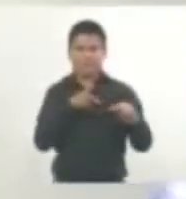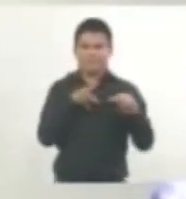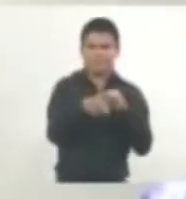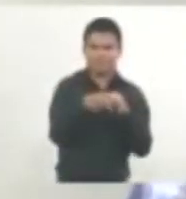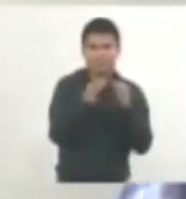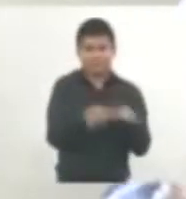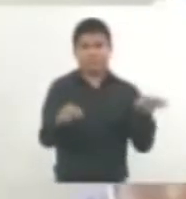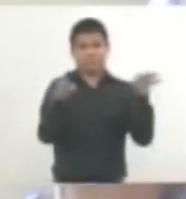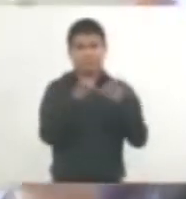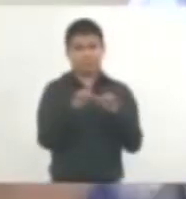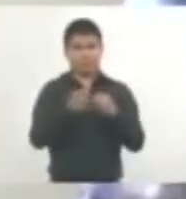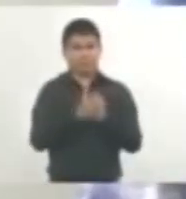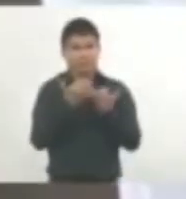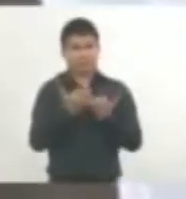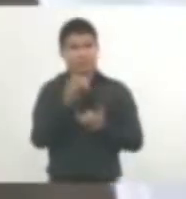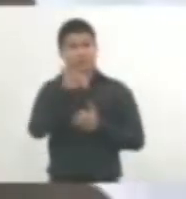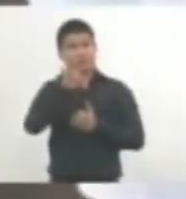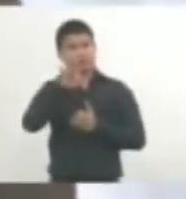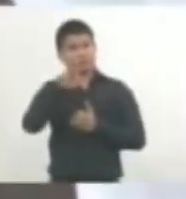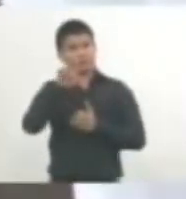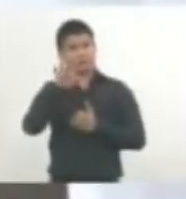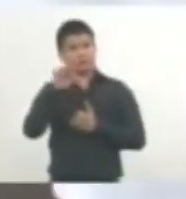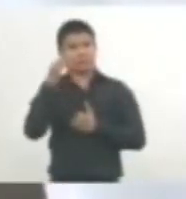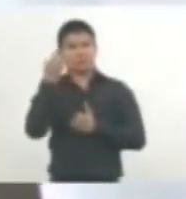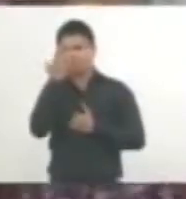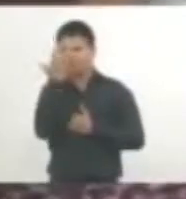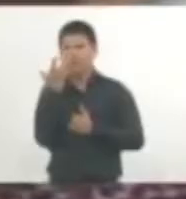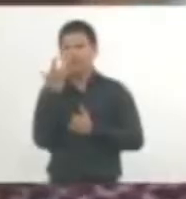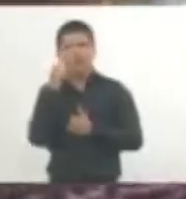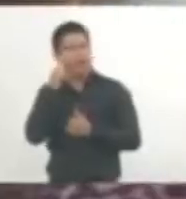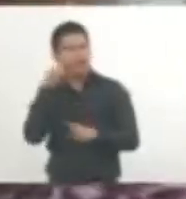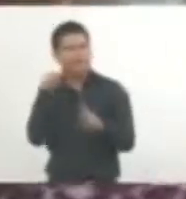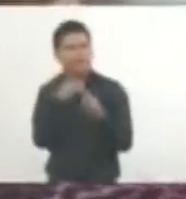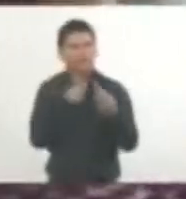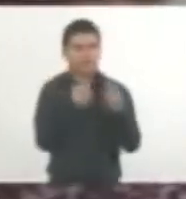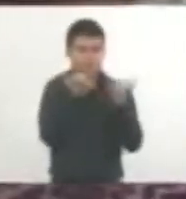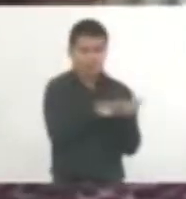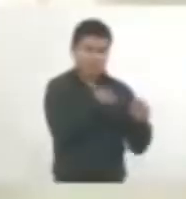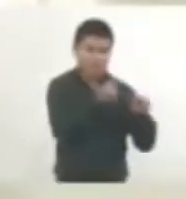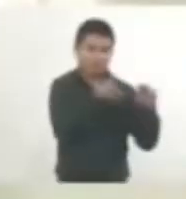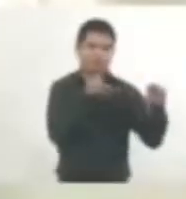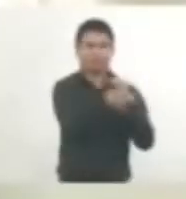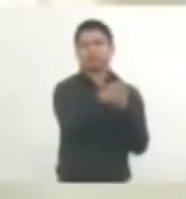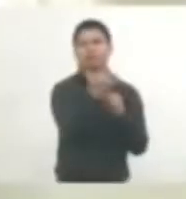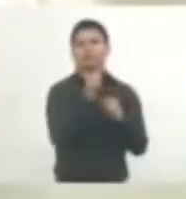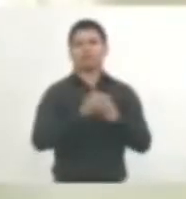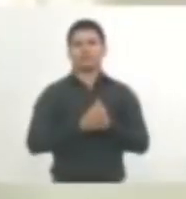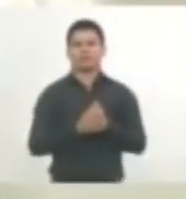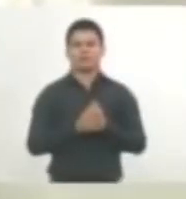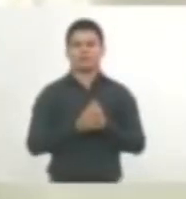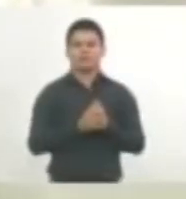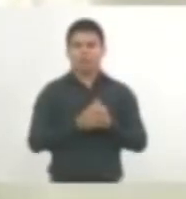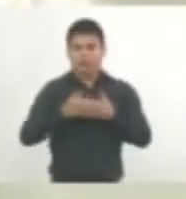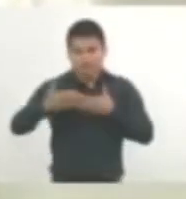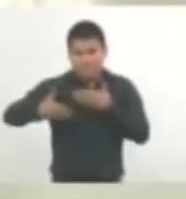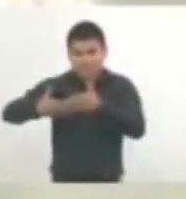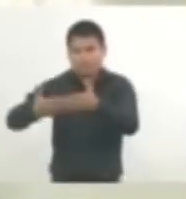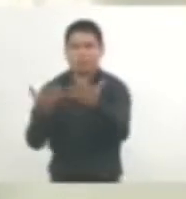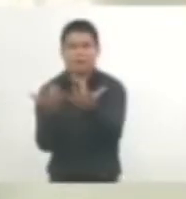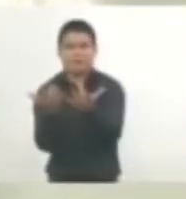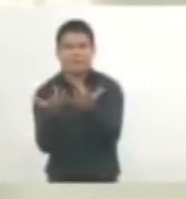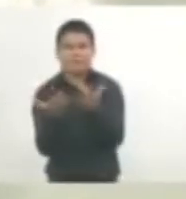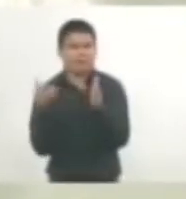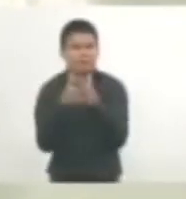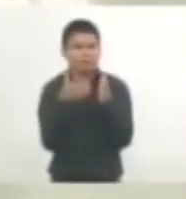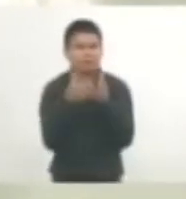es la razón de ser de la tutelatón. Sobre la tutelatón, esto opinan los concejales. Nada que tenga que ver con cuestiones